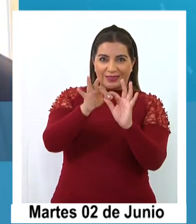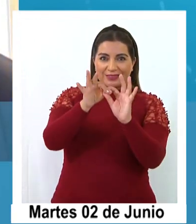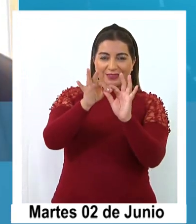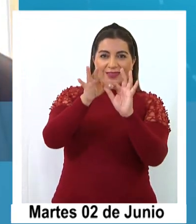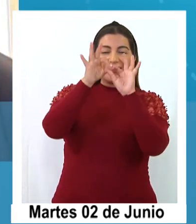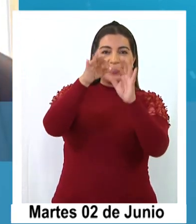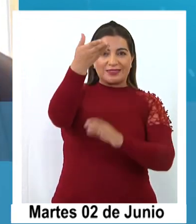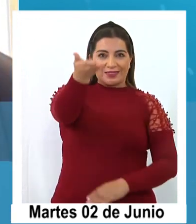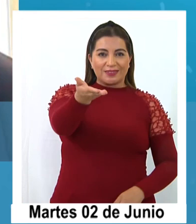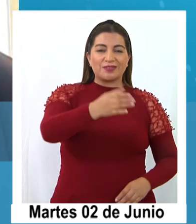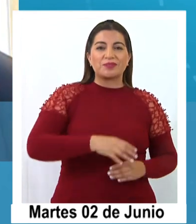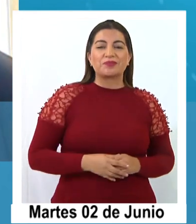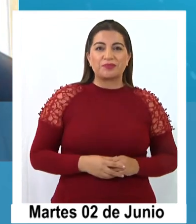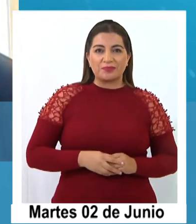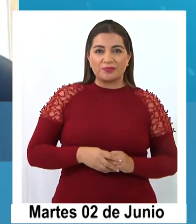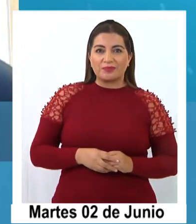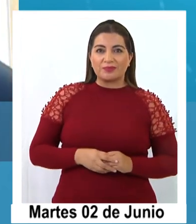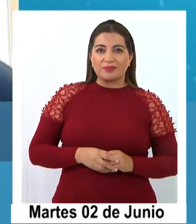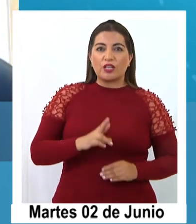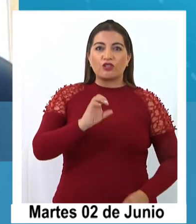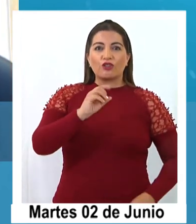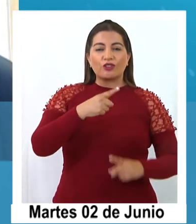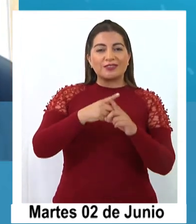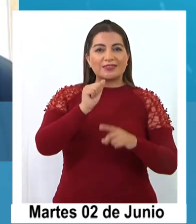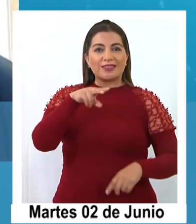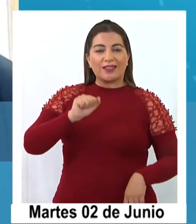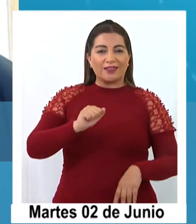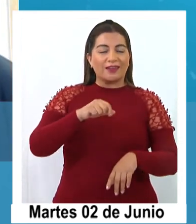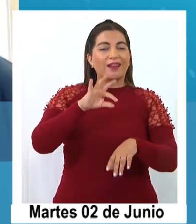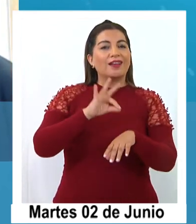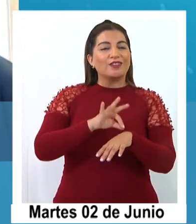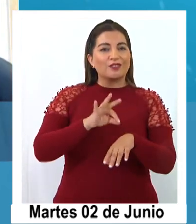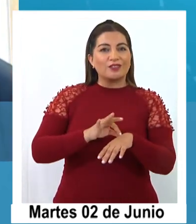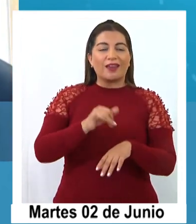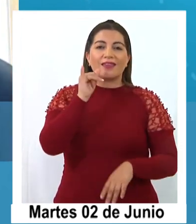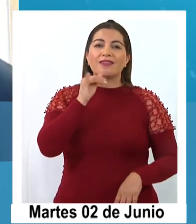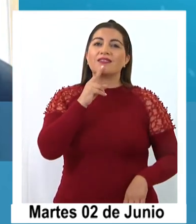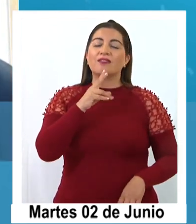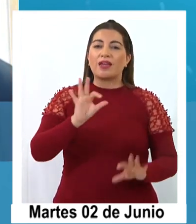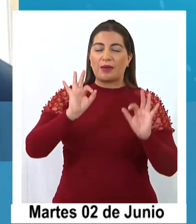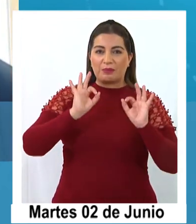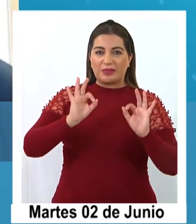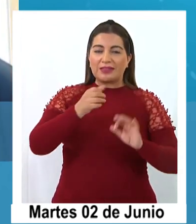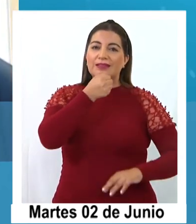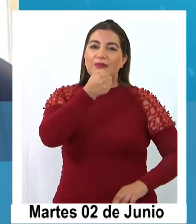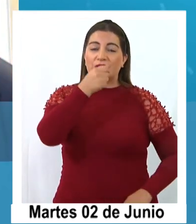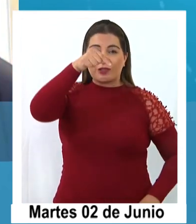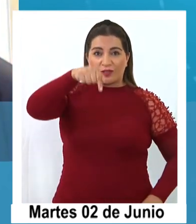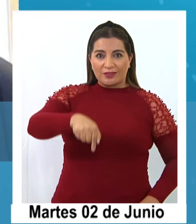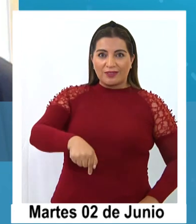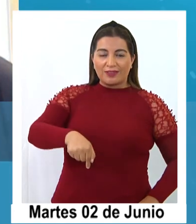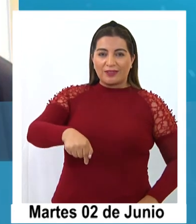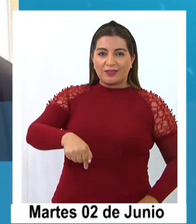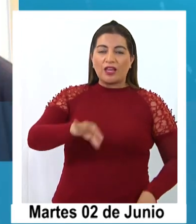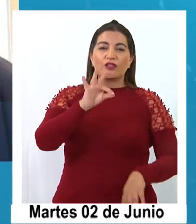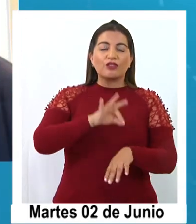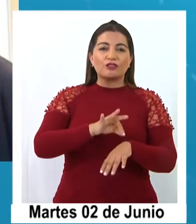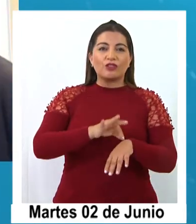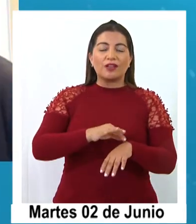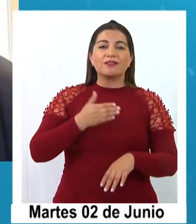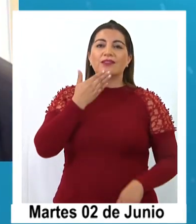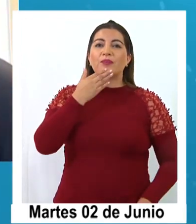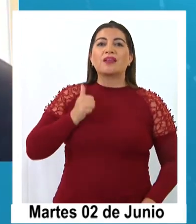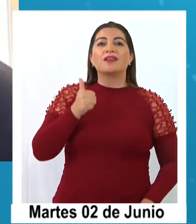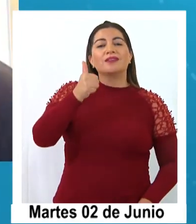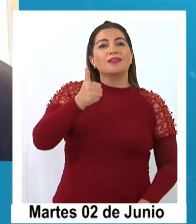Muchas gracias a ti. Roxana Viguera en Iquique Televisión, en este especial de prensa hoy día, que es doctora y también fue